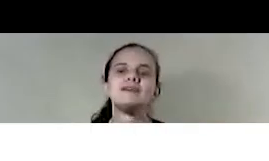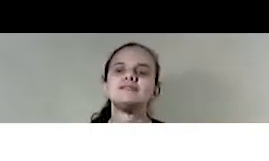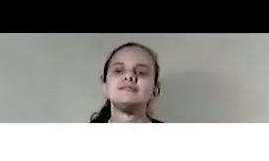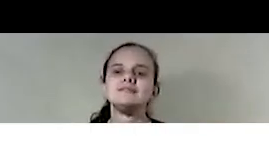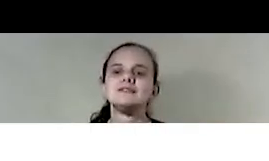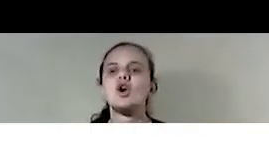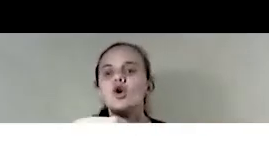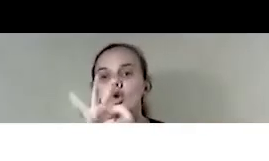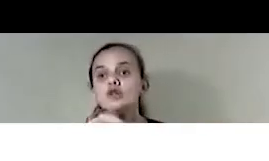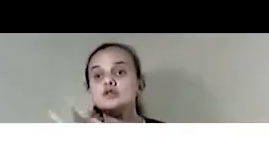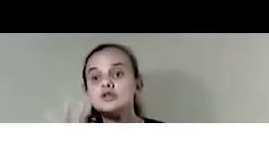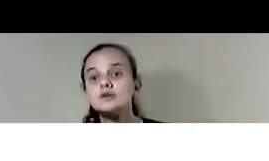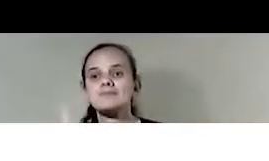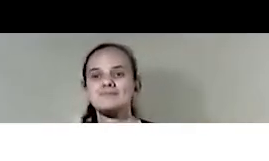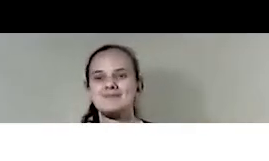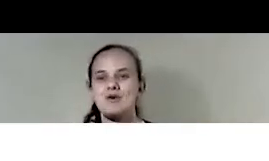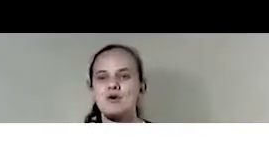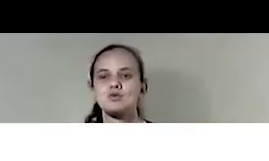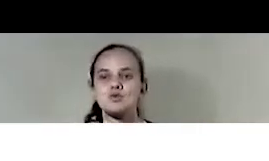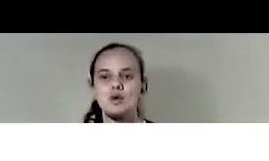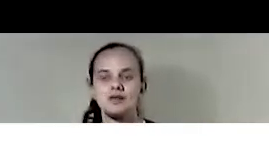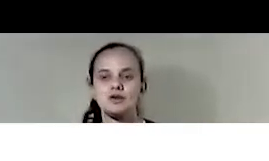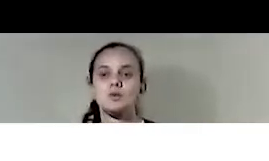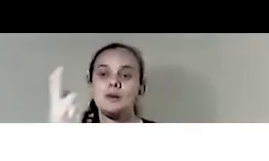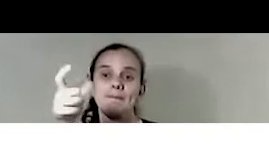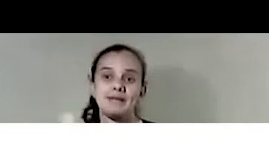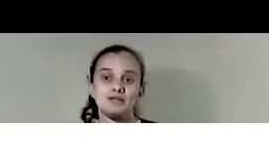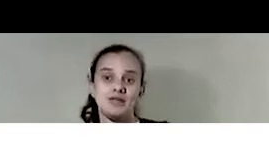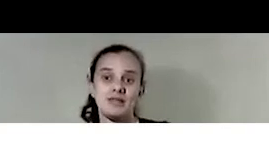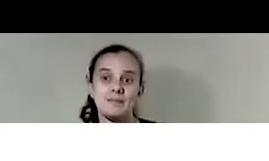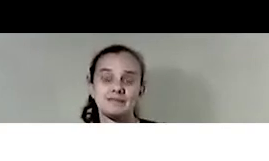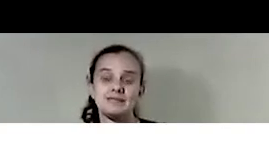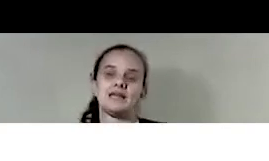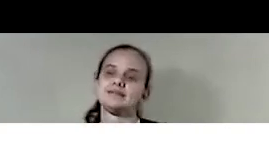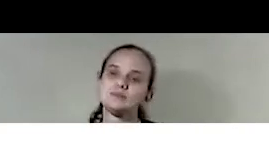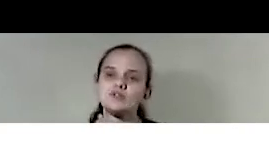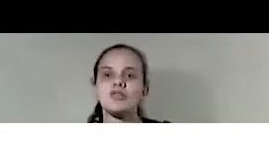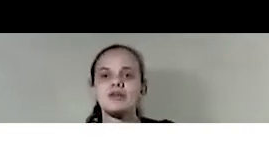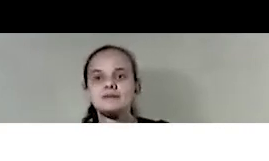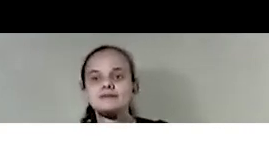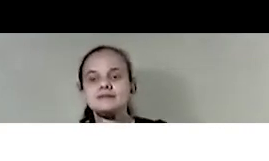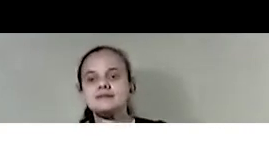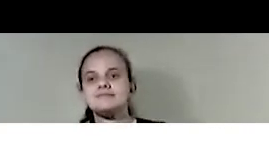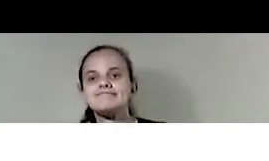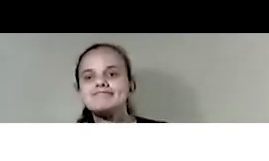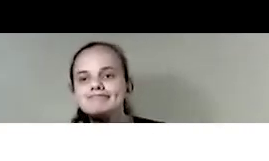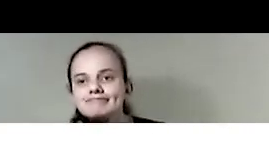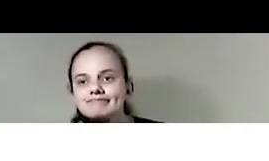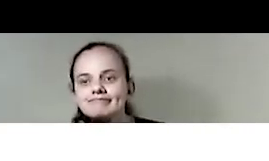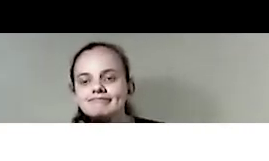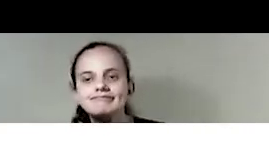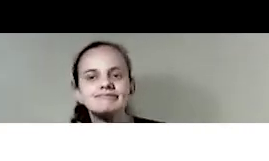cumple. Y en el caso de la ley, como hace la ley para saber si son accesibles, el control se hace con los mismos usuarios, ¿sí? Una persona